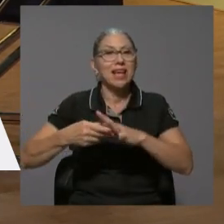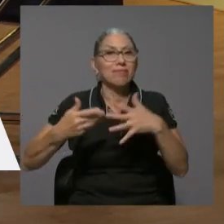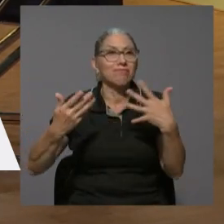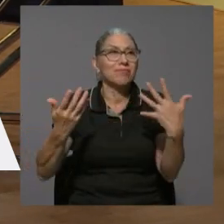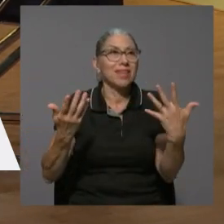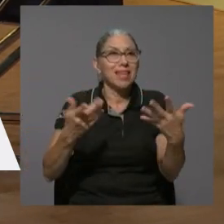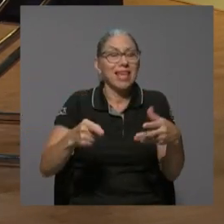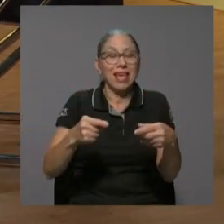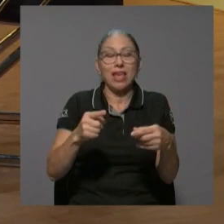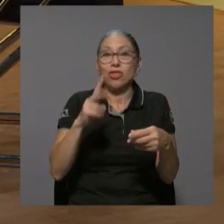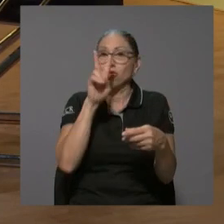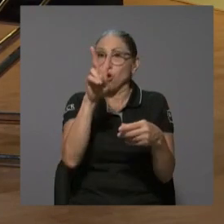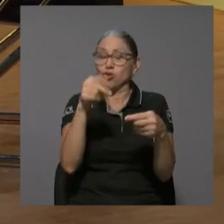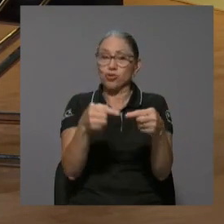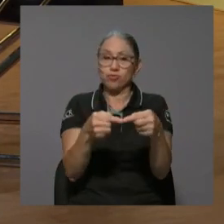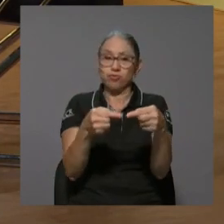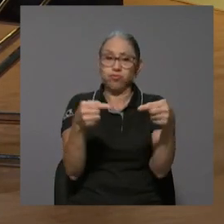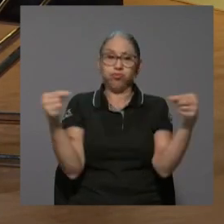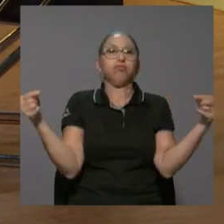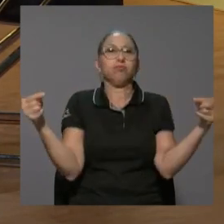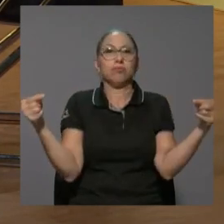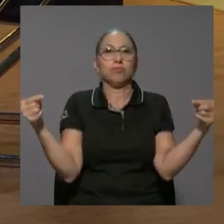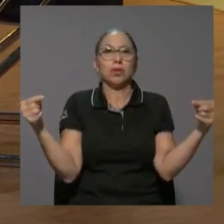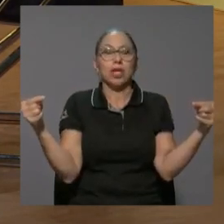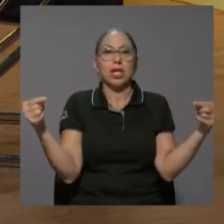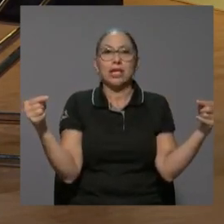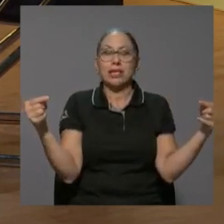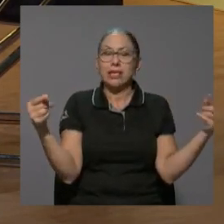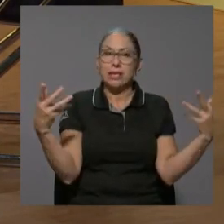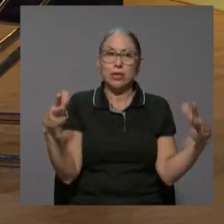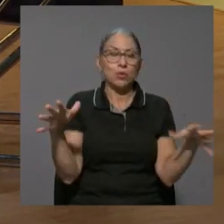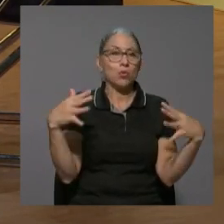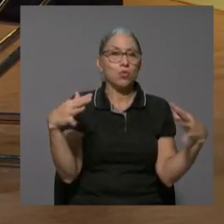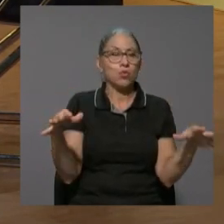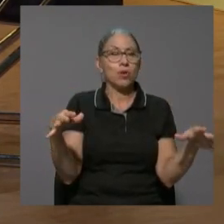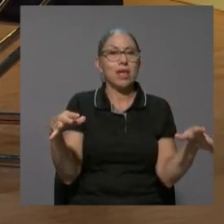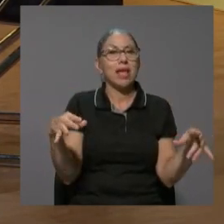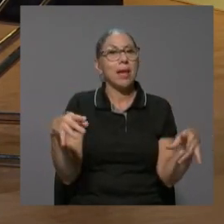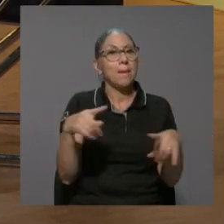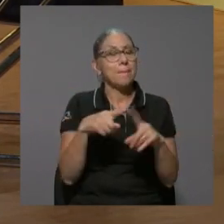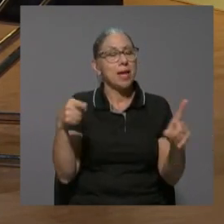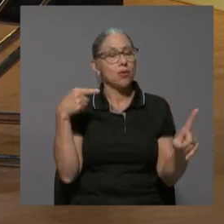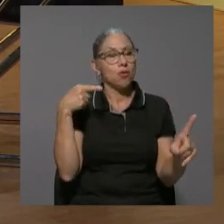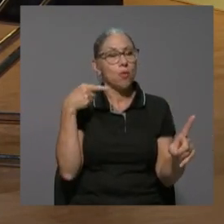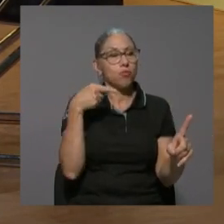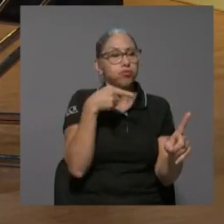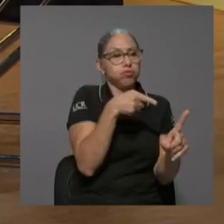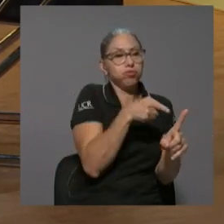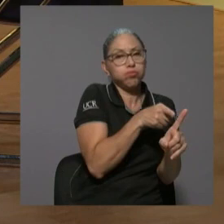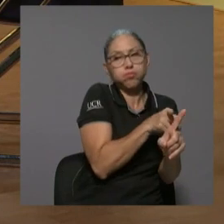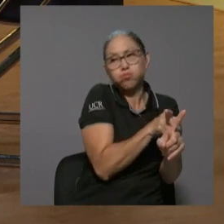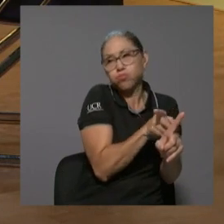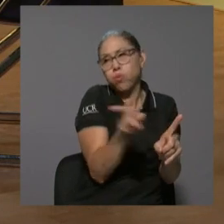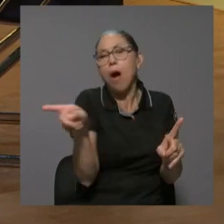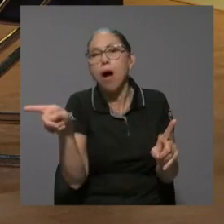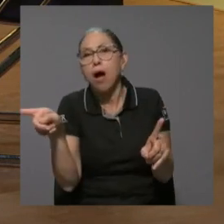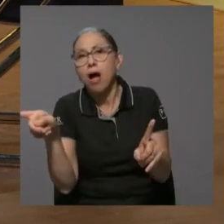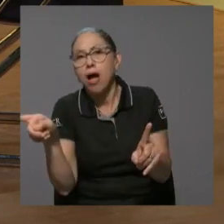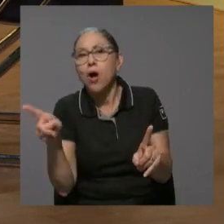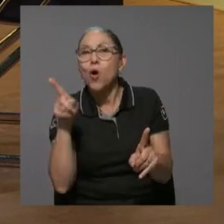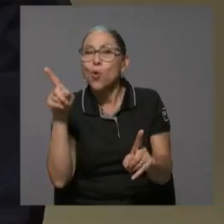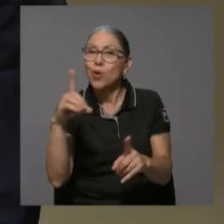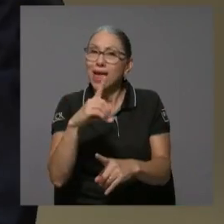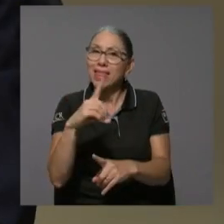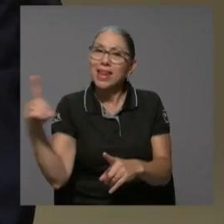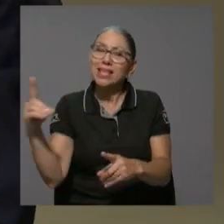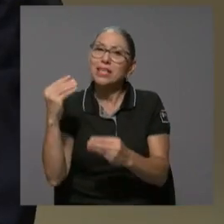digamos, extrema, tal vez es exagerado, pero una derecha muy dura, muy conservadora, fue la que tuvo el mayor